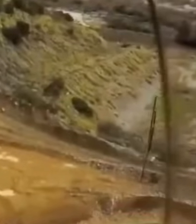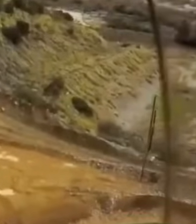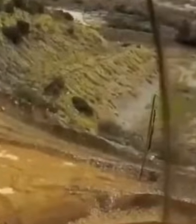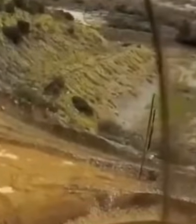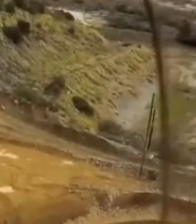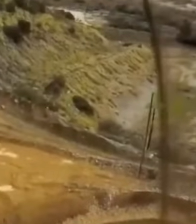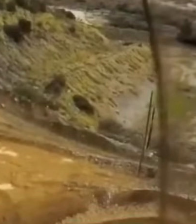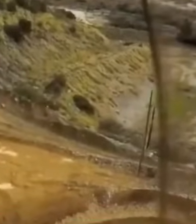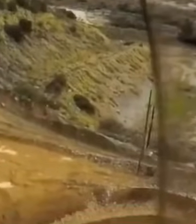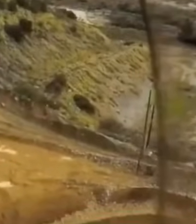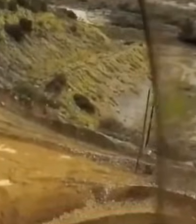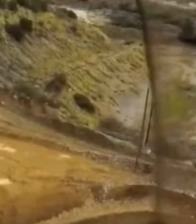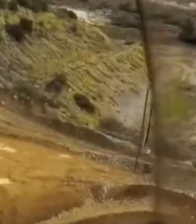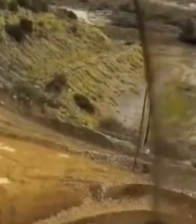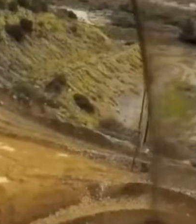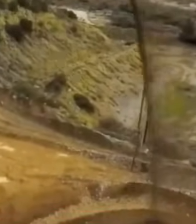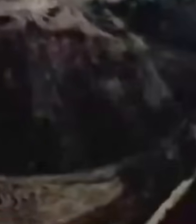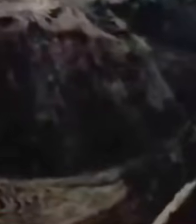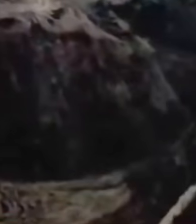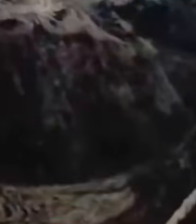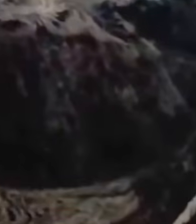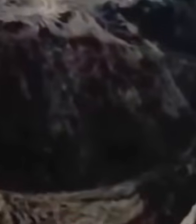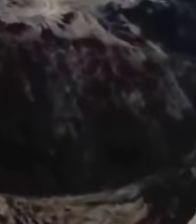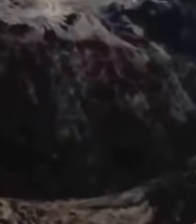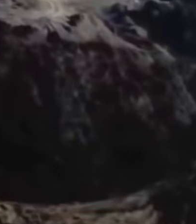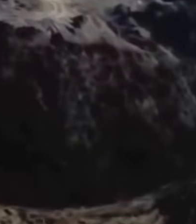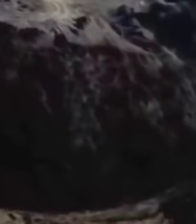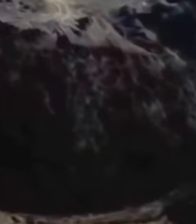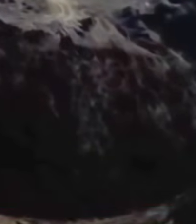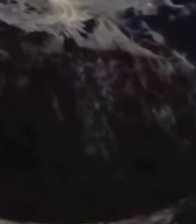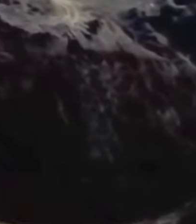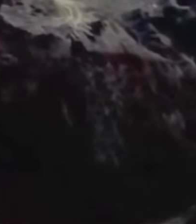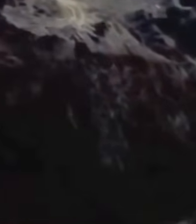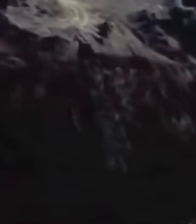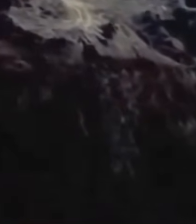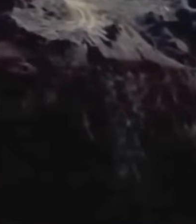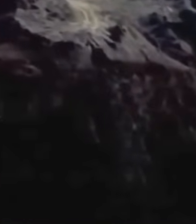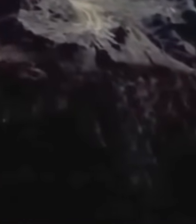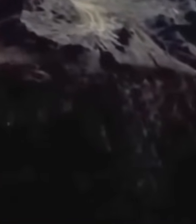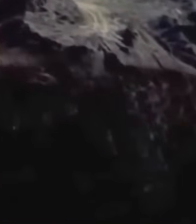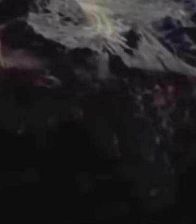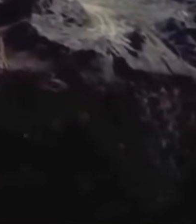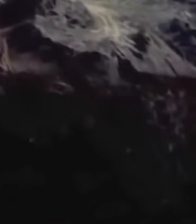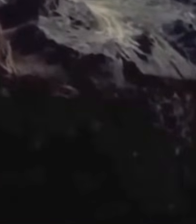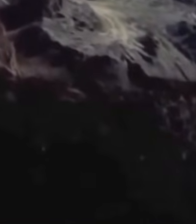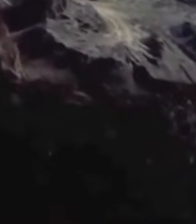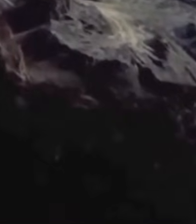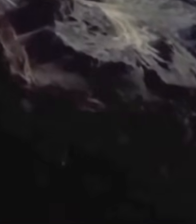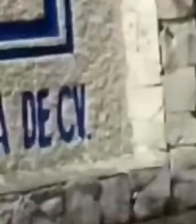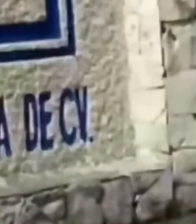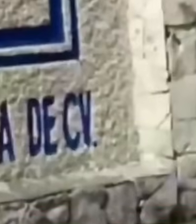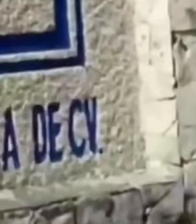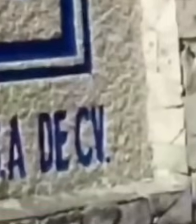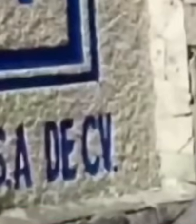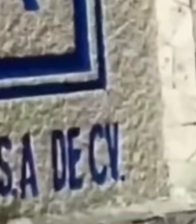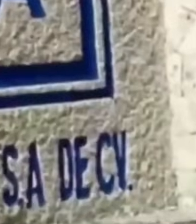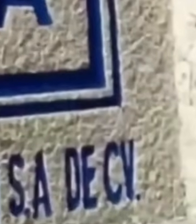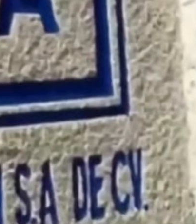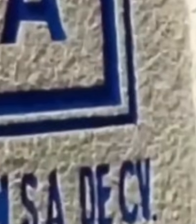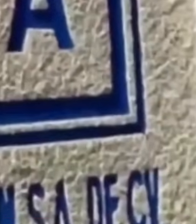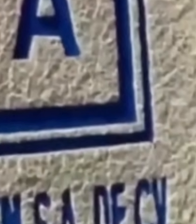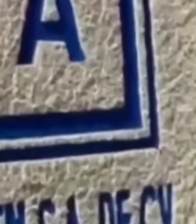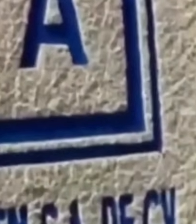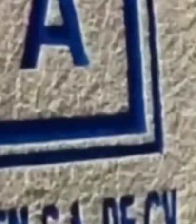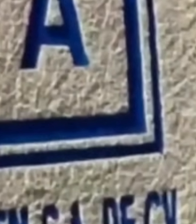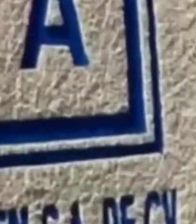dominio directo de los recursos naturales y su explotación, Vulcan Materials se asoció en 1986 a Calizas Industriales del